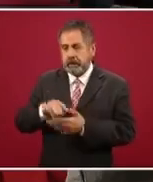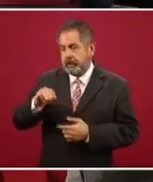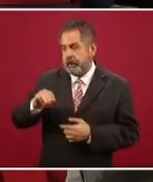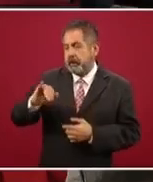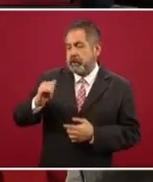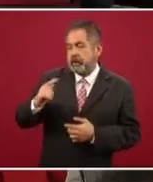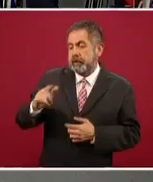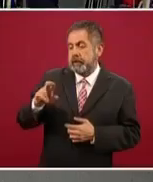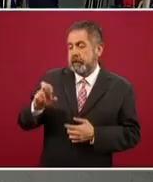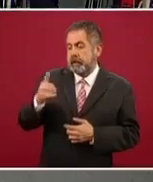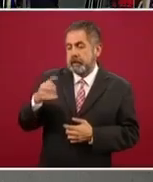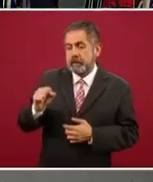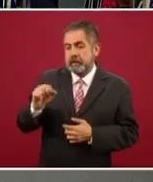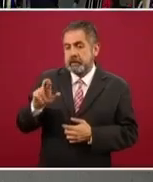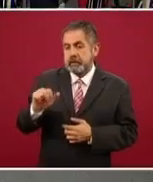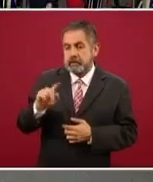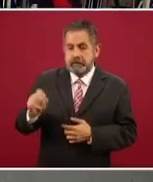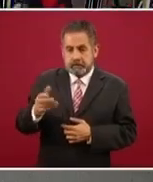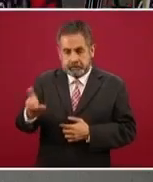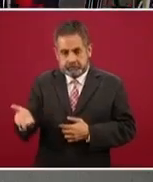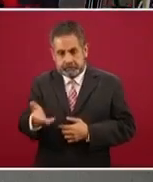Razo.